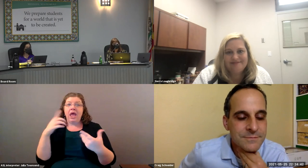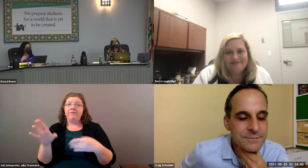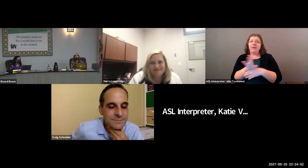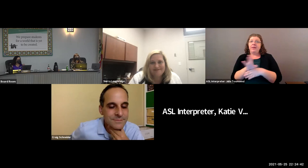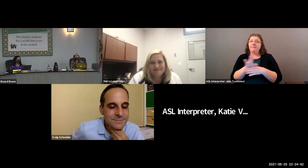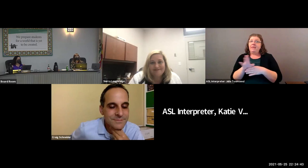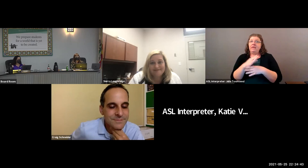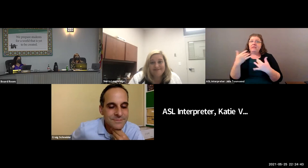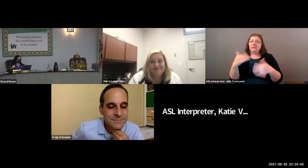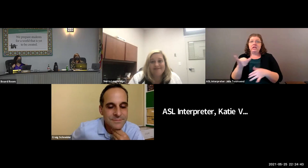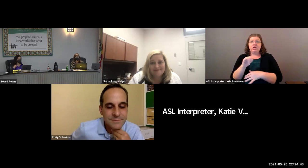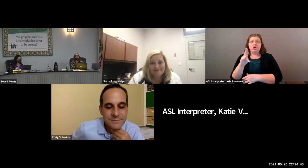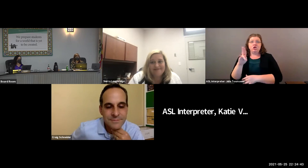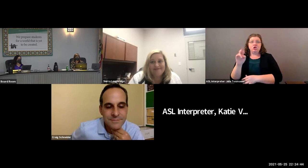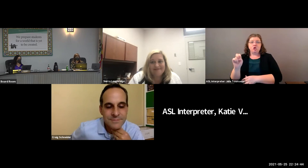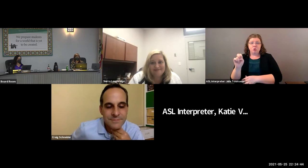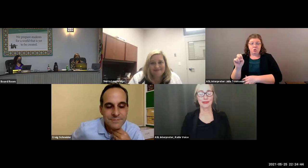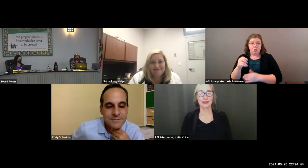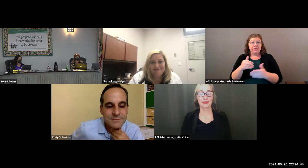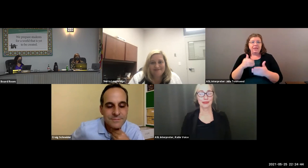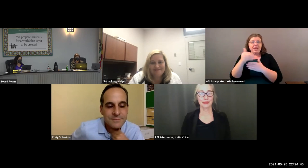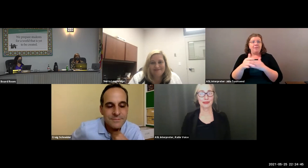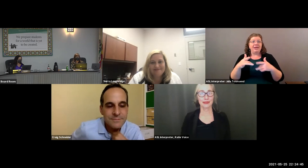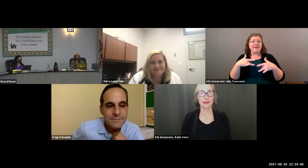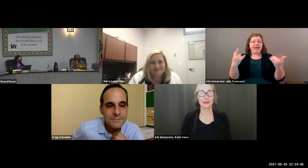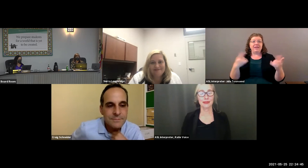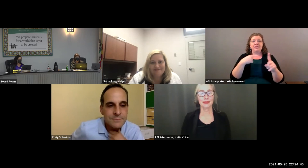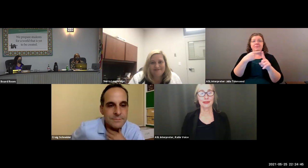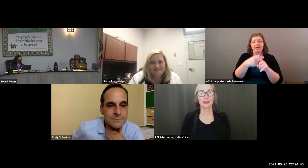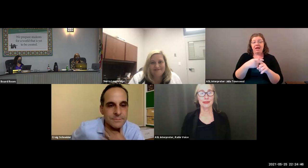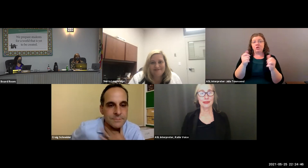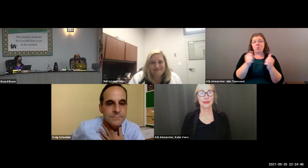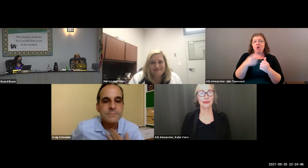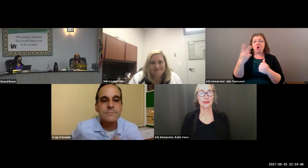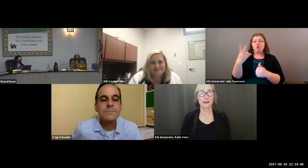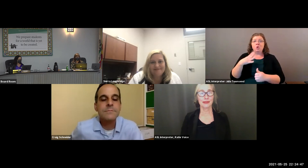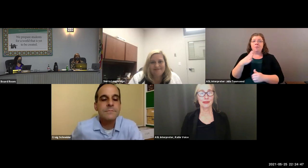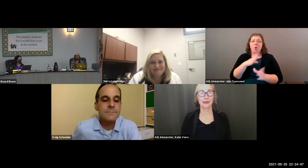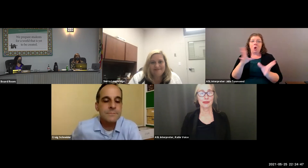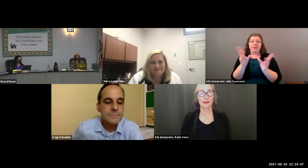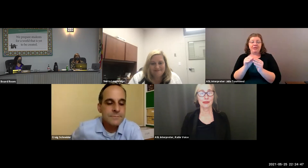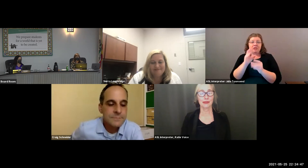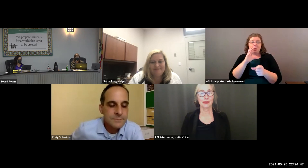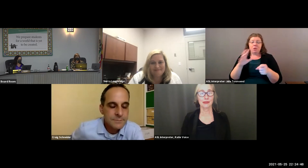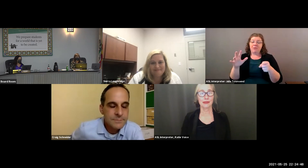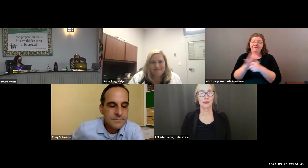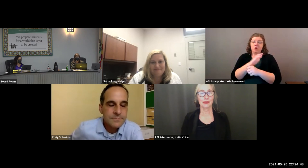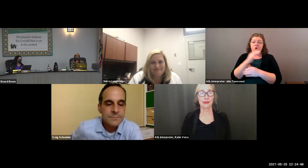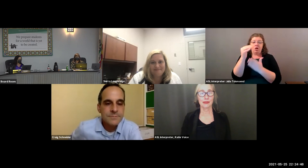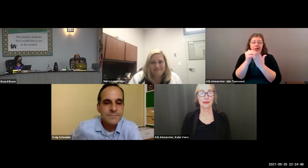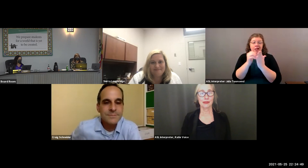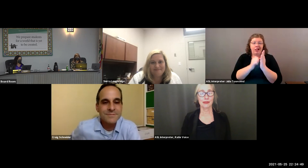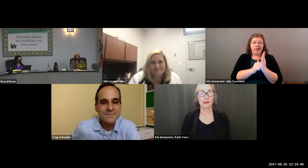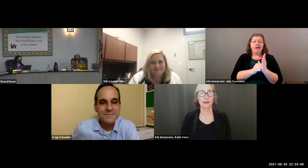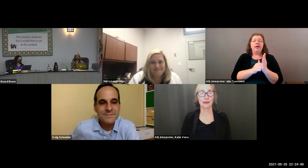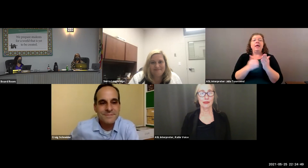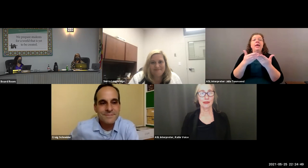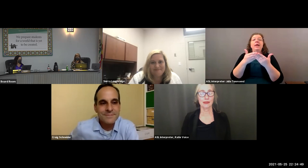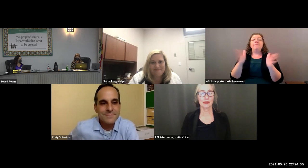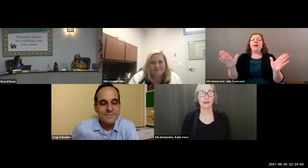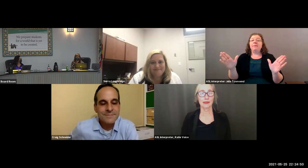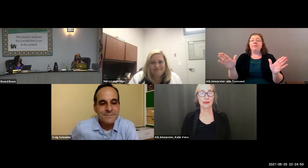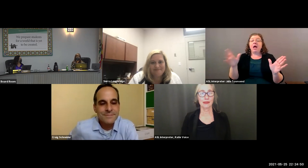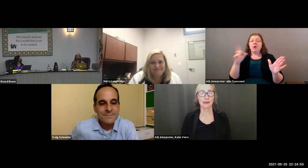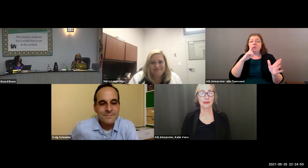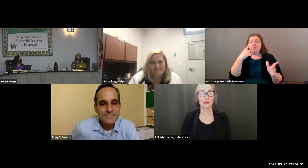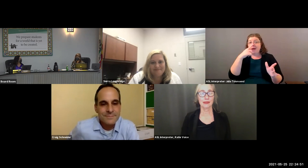del orden del día siguiente. Tenemos un mes muy ocupado, no nada más con los eventos próximos, sino con dos sesiones del consejo muy llenas. Miembros del público, por